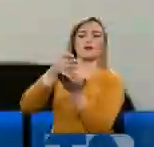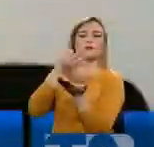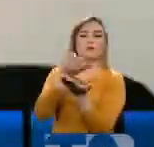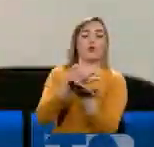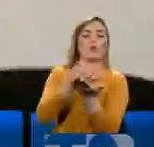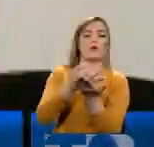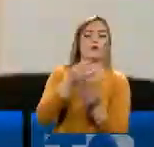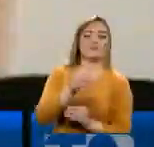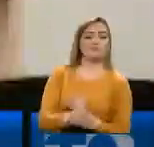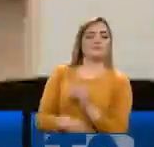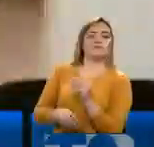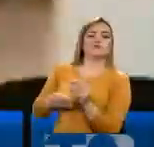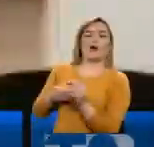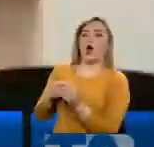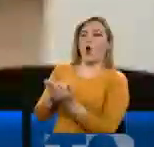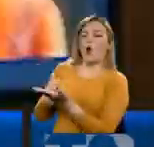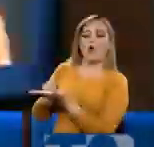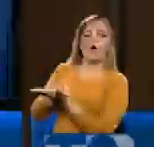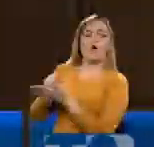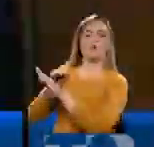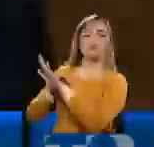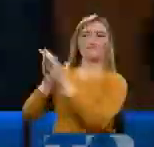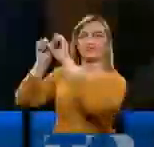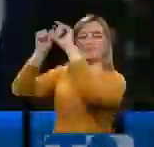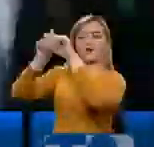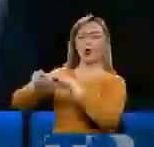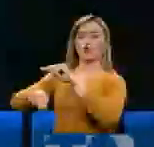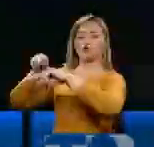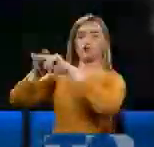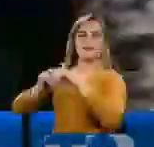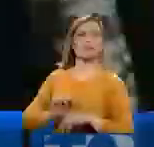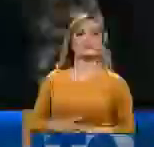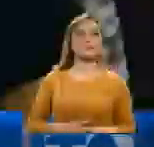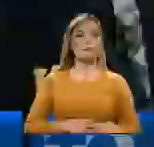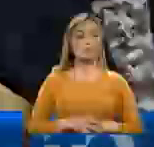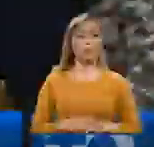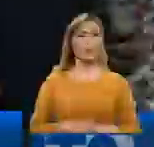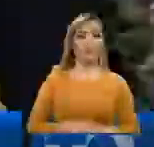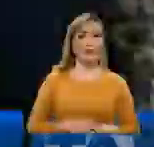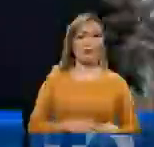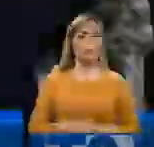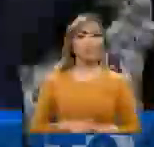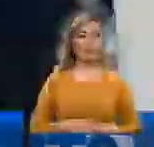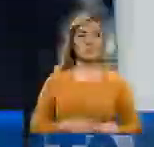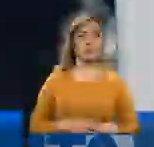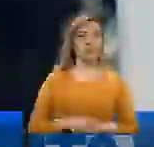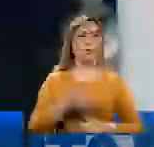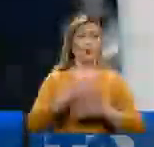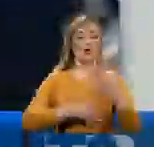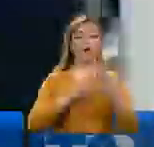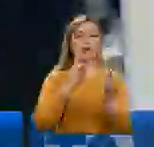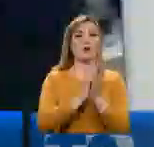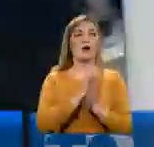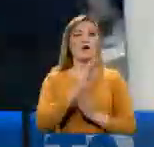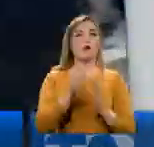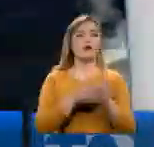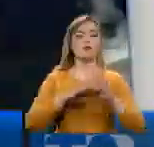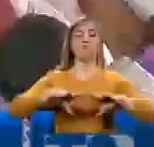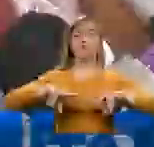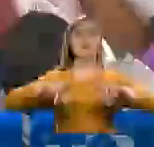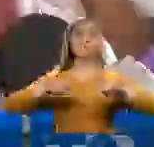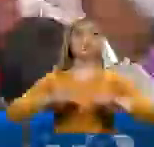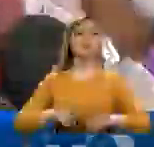a cambio contratos con el Estado. Jorge Glass es otro de los recurrentes en esta audiencia. Suma otro caso de